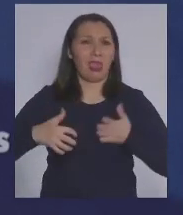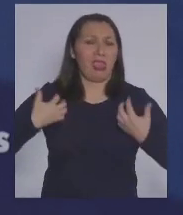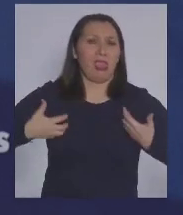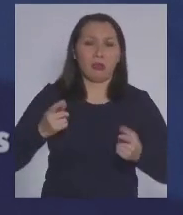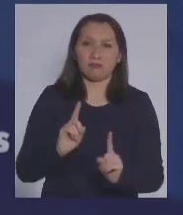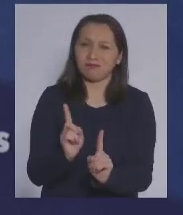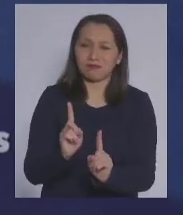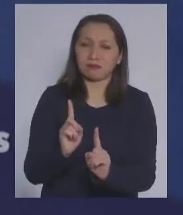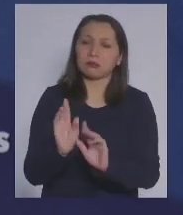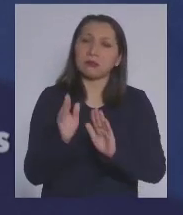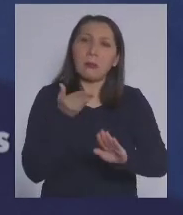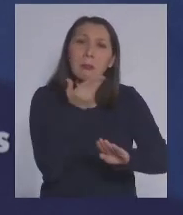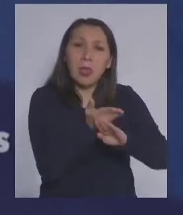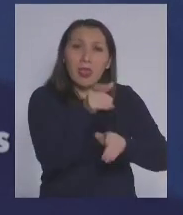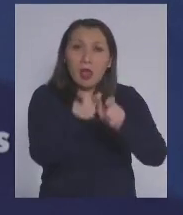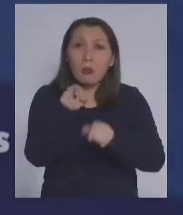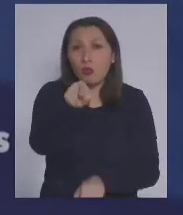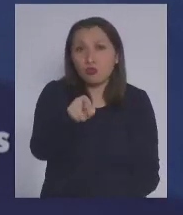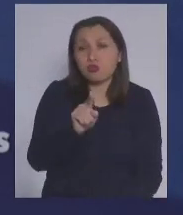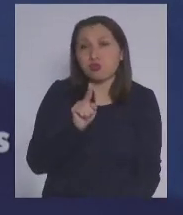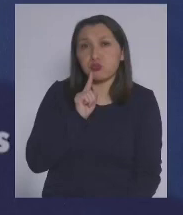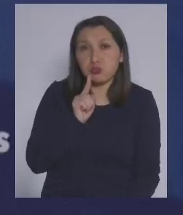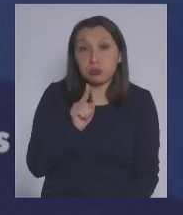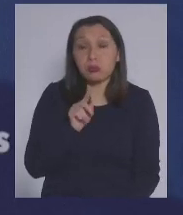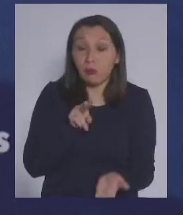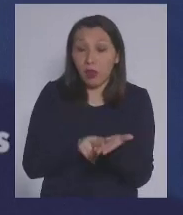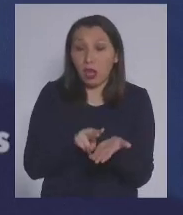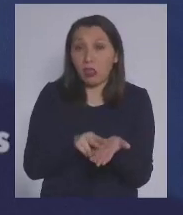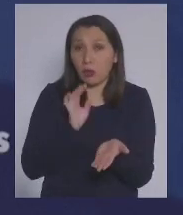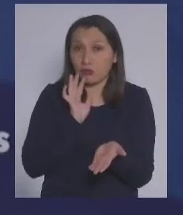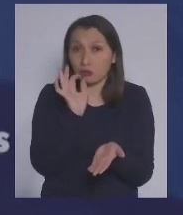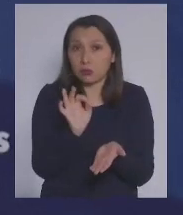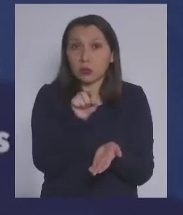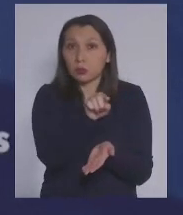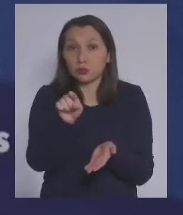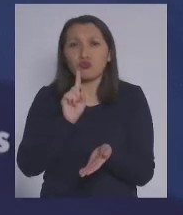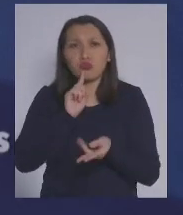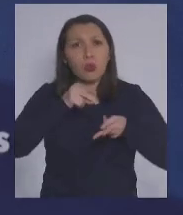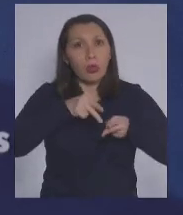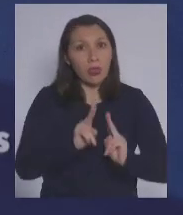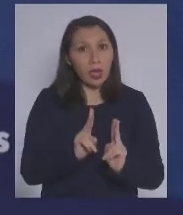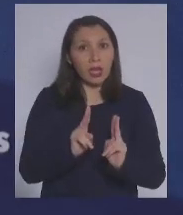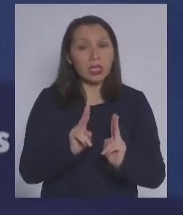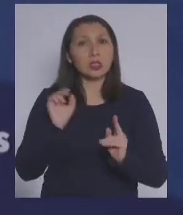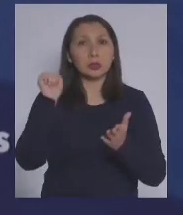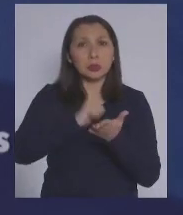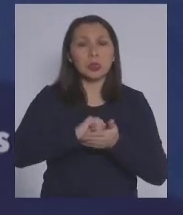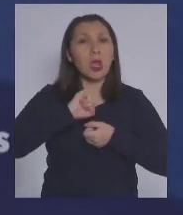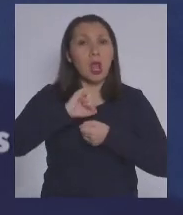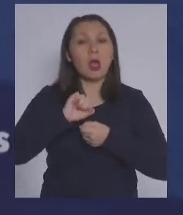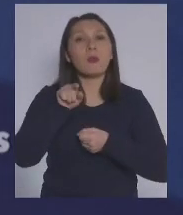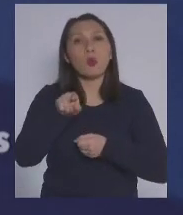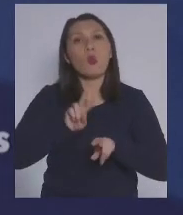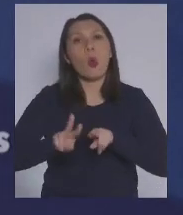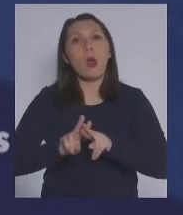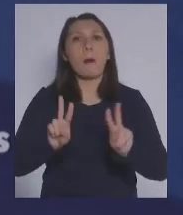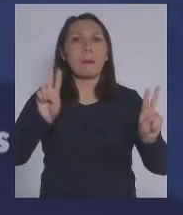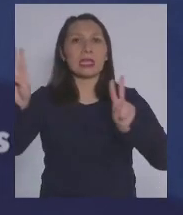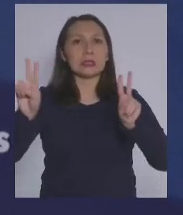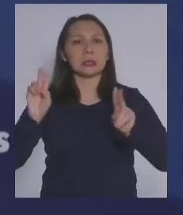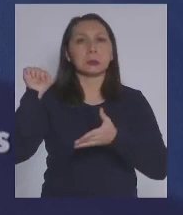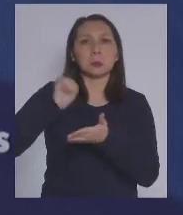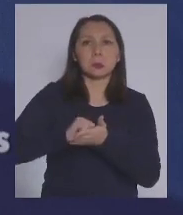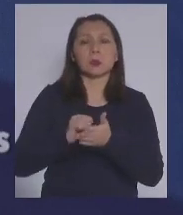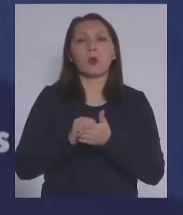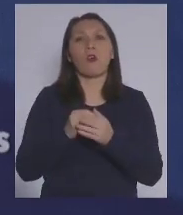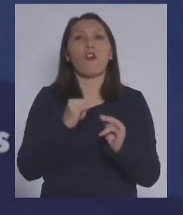población que si tiene y reconocemos si tiene derecho a protestar lo haga pacíficamente por los